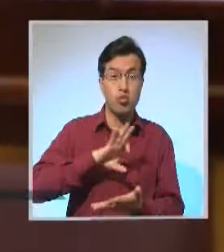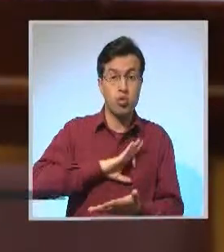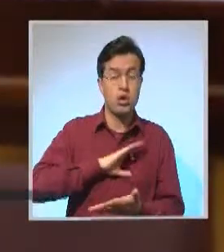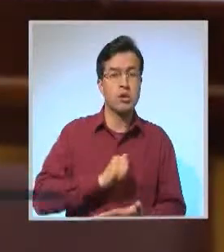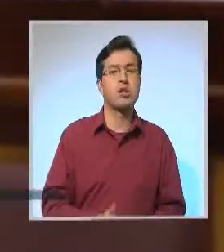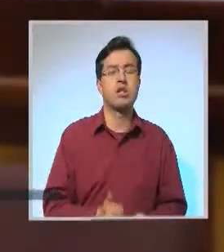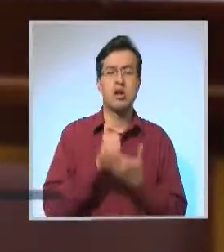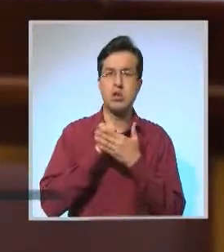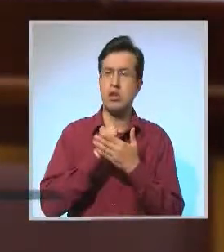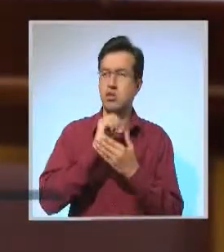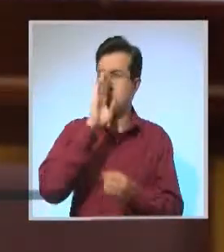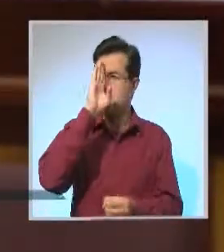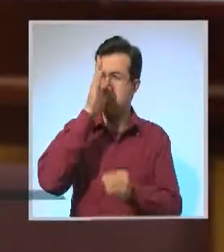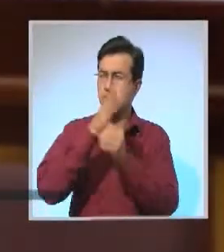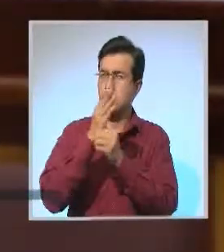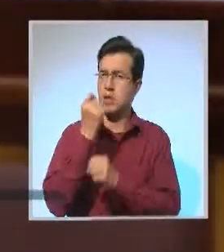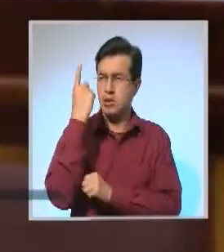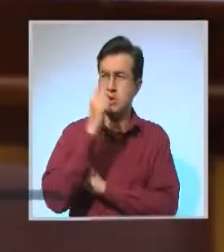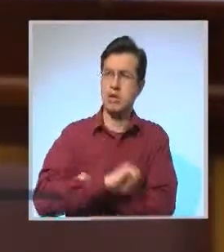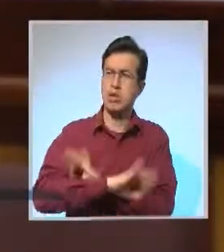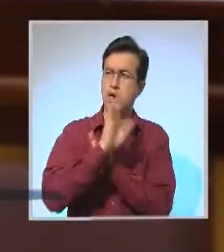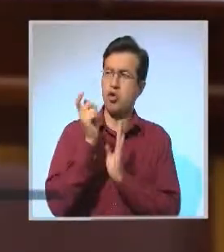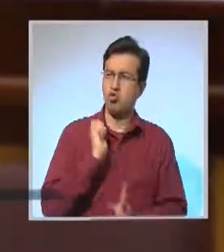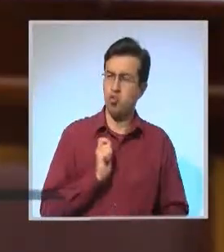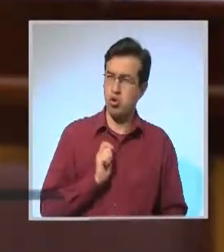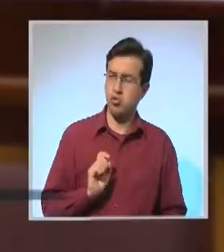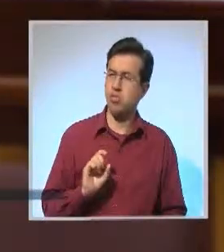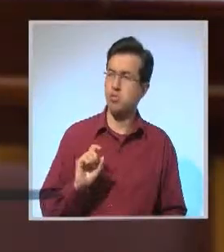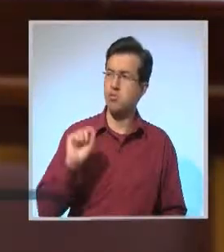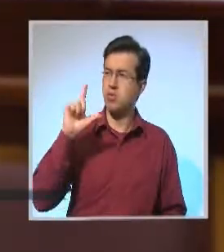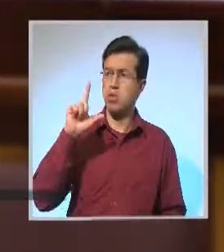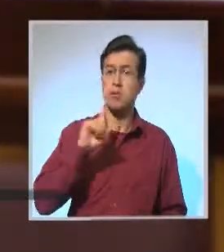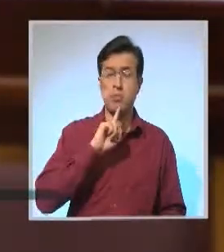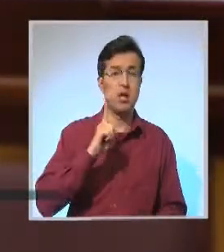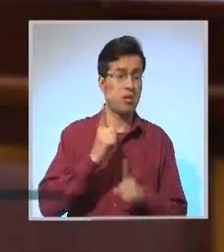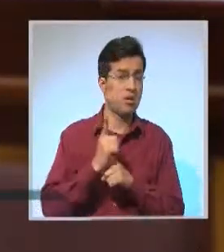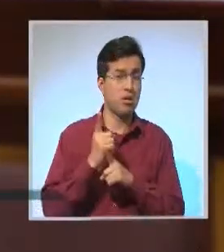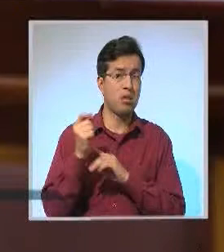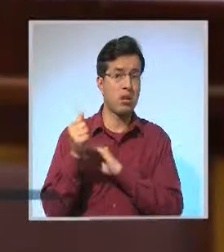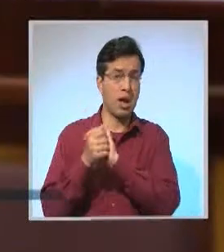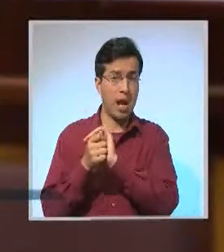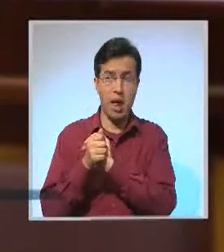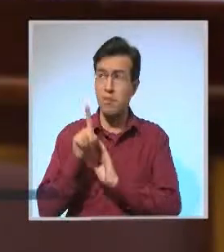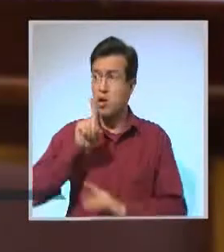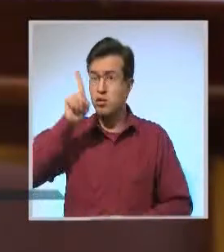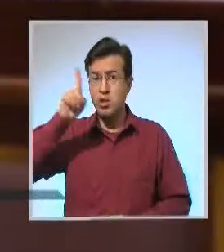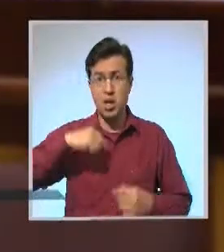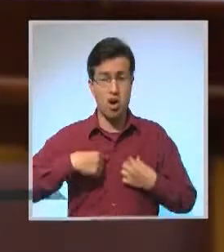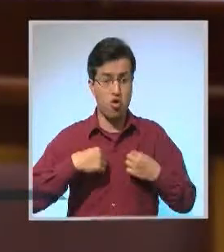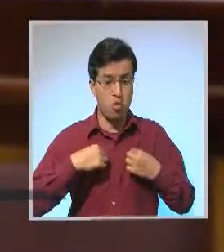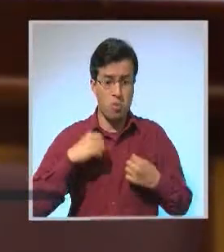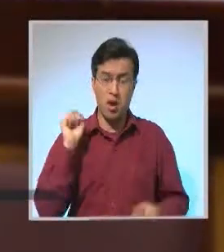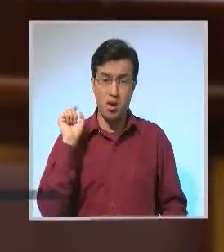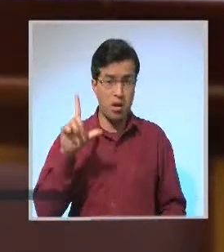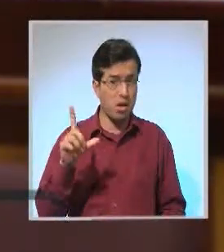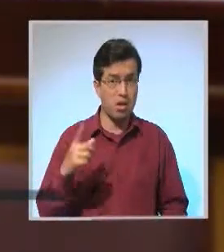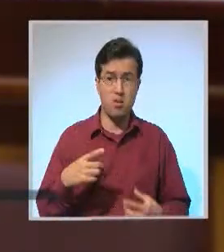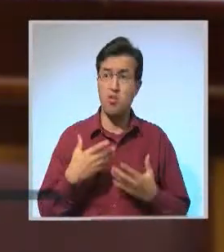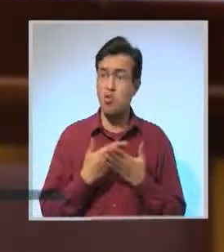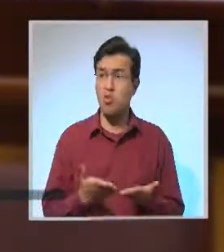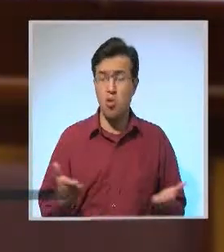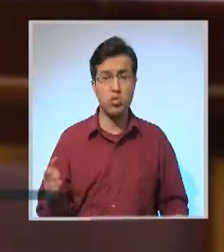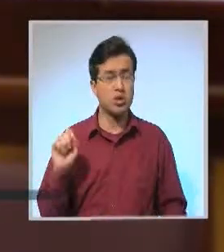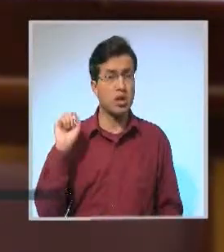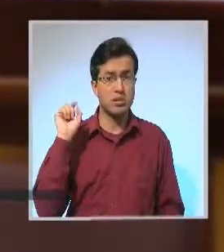objetivos que garanticen este incremento estamos conscientes que el vestido si estos artículos